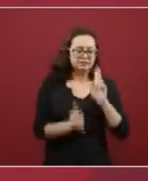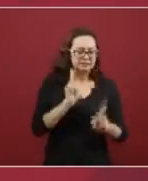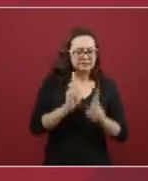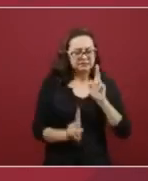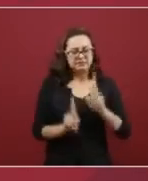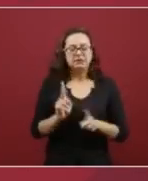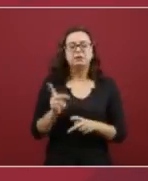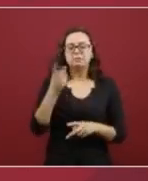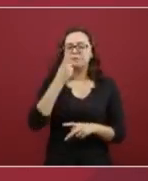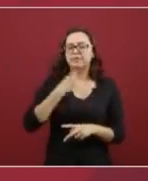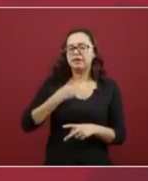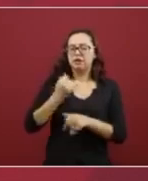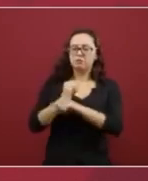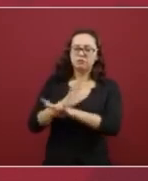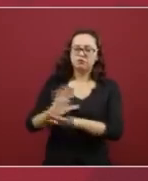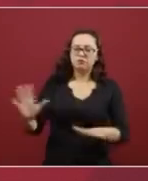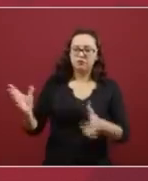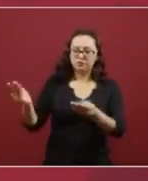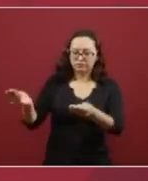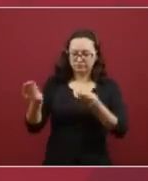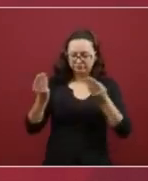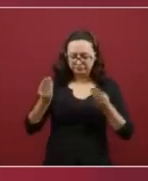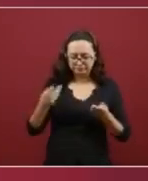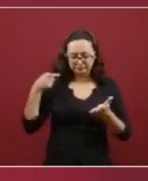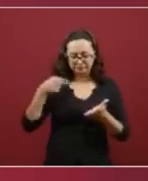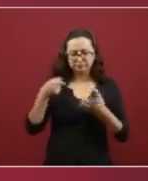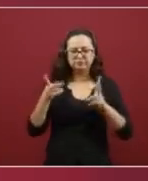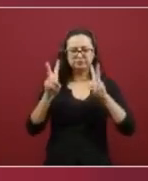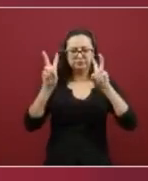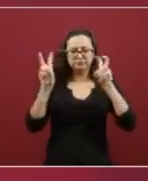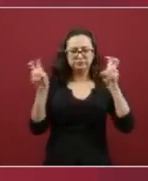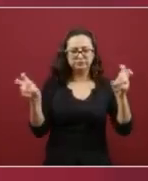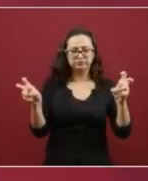me informaron, muy